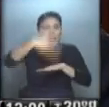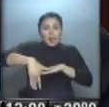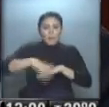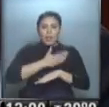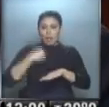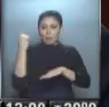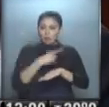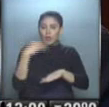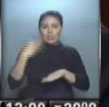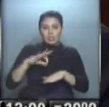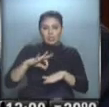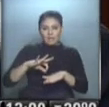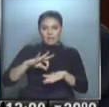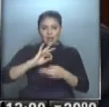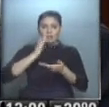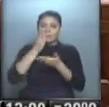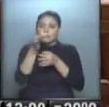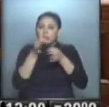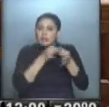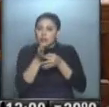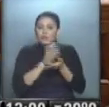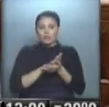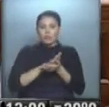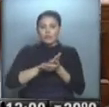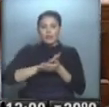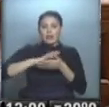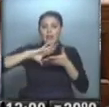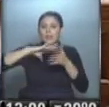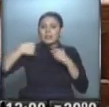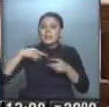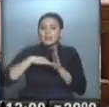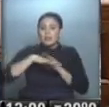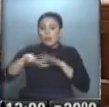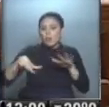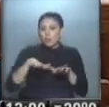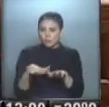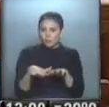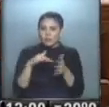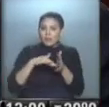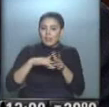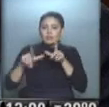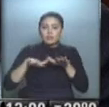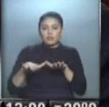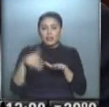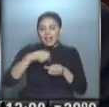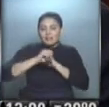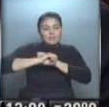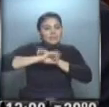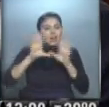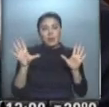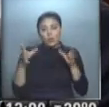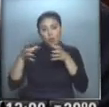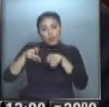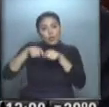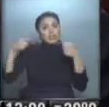ser absolutamente neutra respecto de los puntos de vista del medio de que se trate. Es absolutamente claro que el